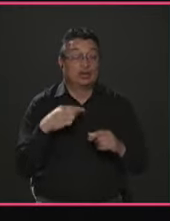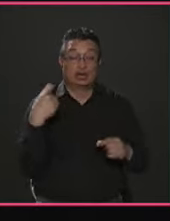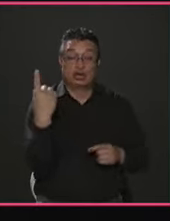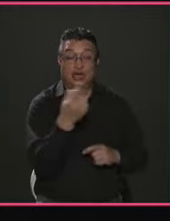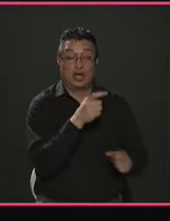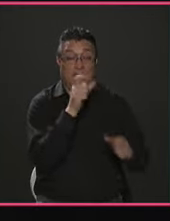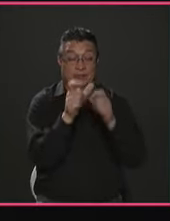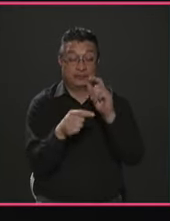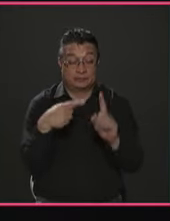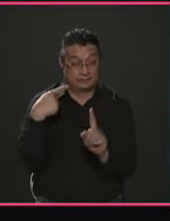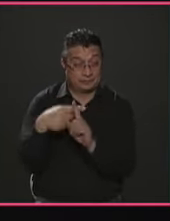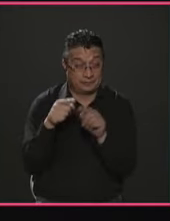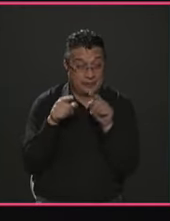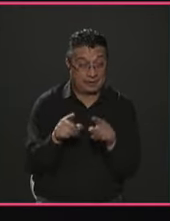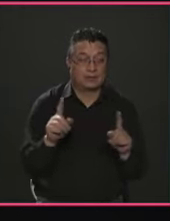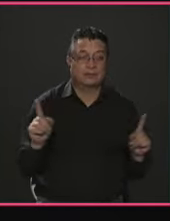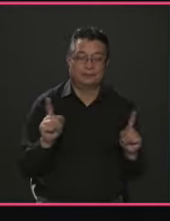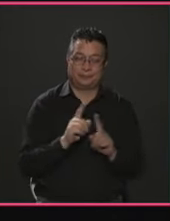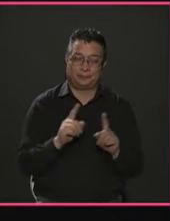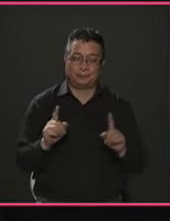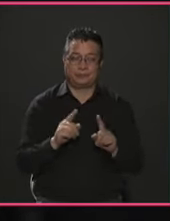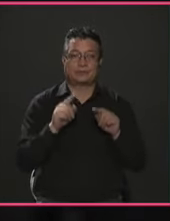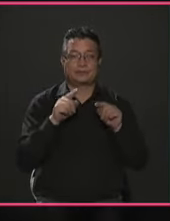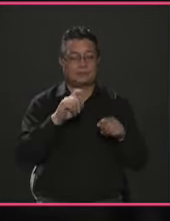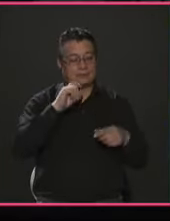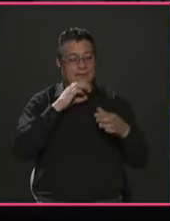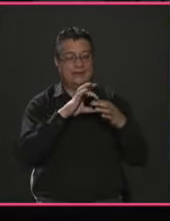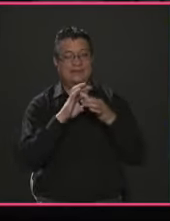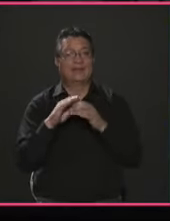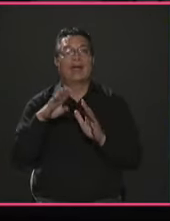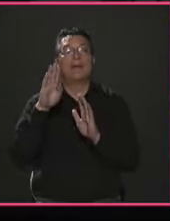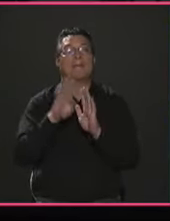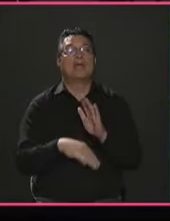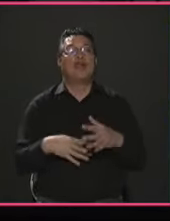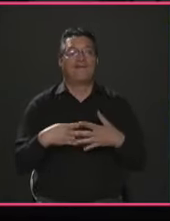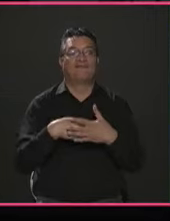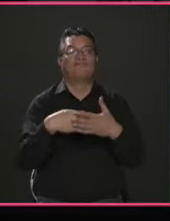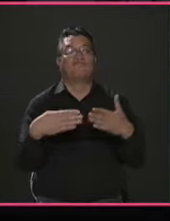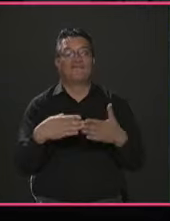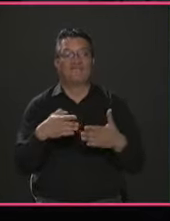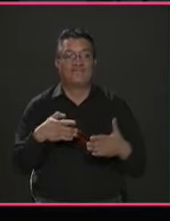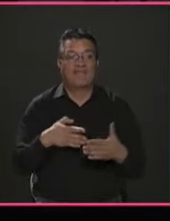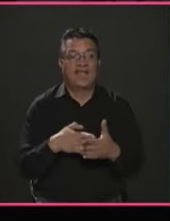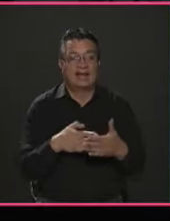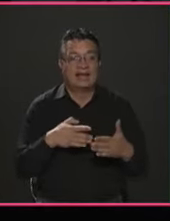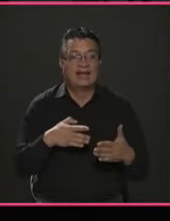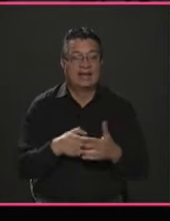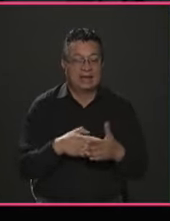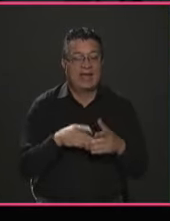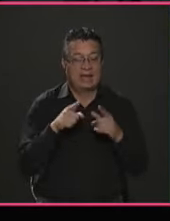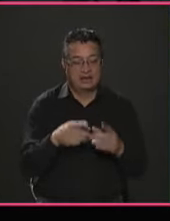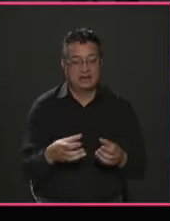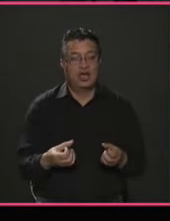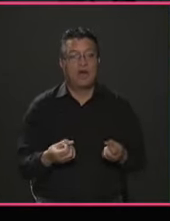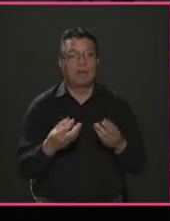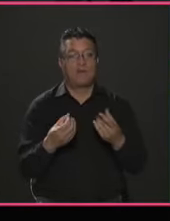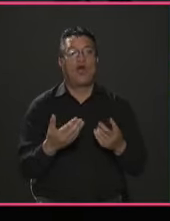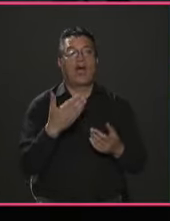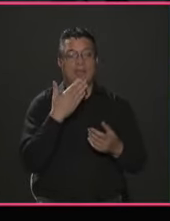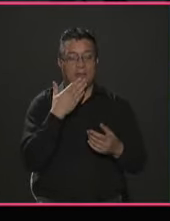van a beneficiar de esto significa que hay menores barreras de entrada y que esto va a generar también